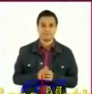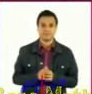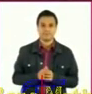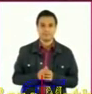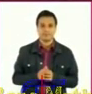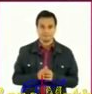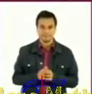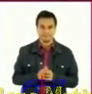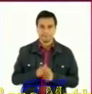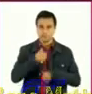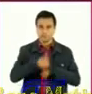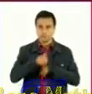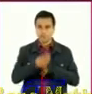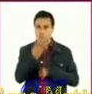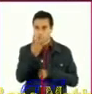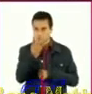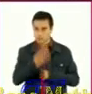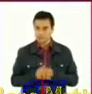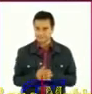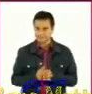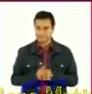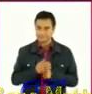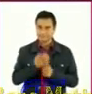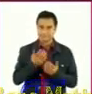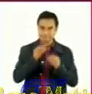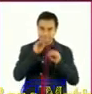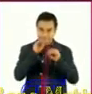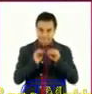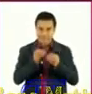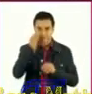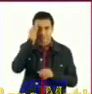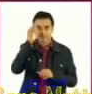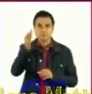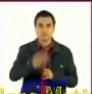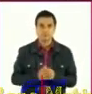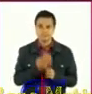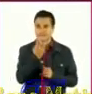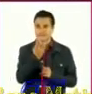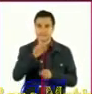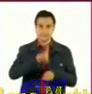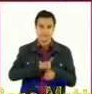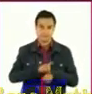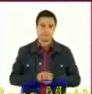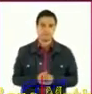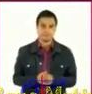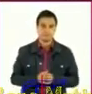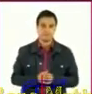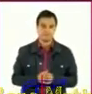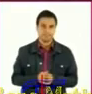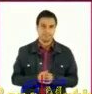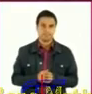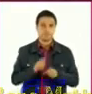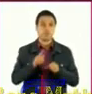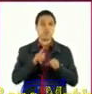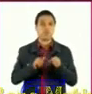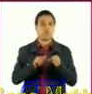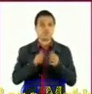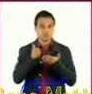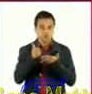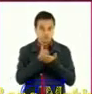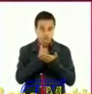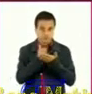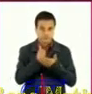la base para la instalación del separador de primeras lluvias, igualmente en 3 días, que se vean marcados en